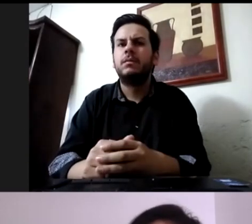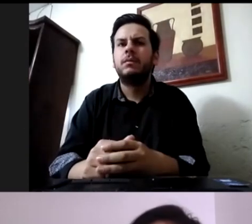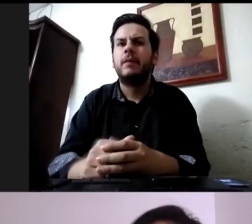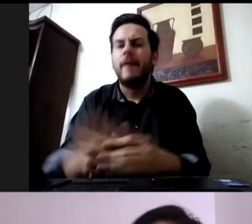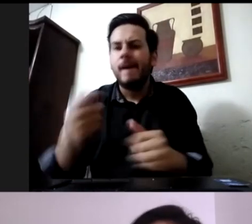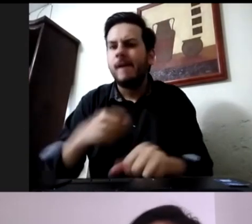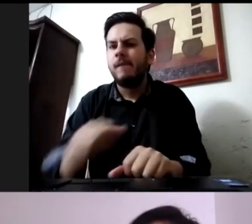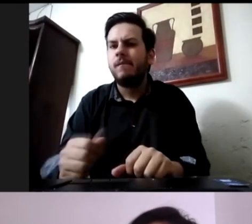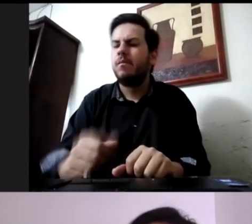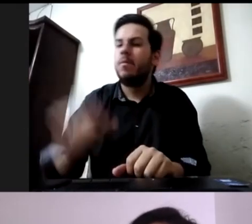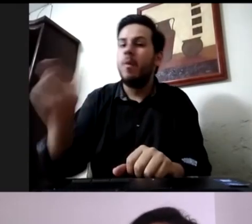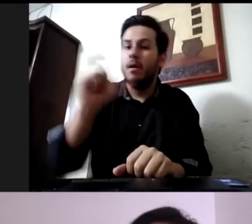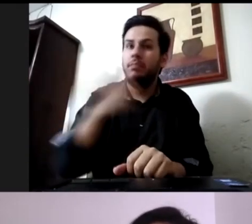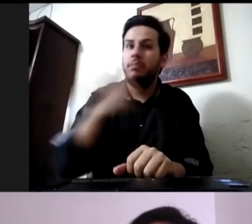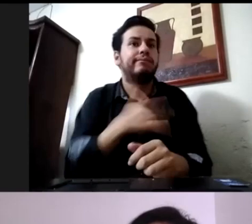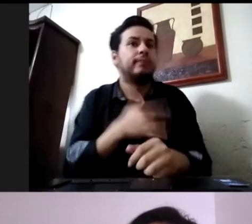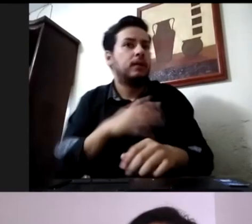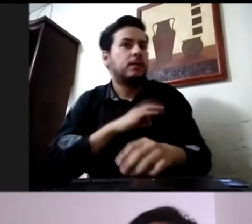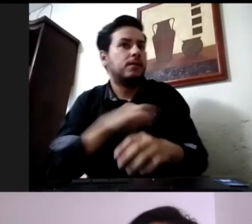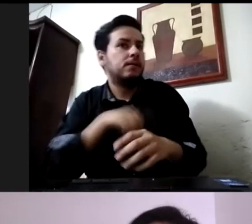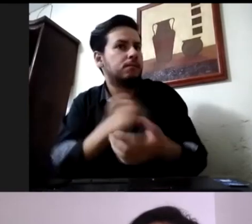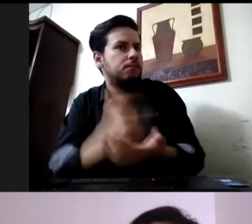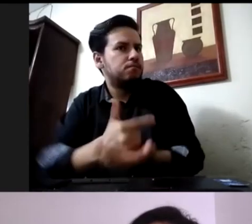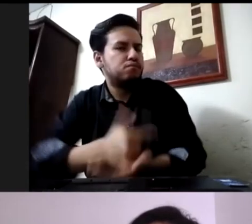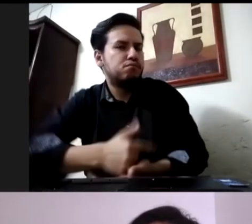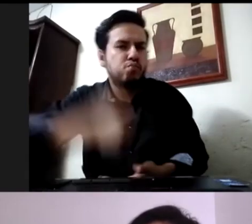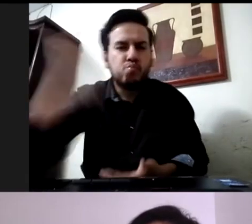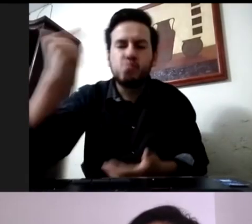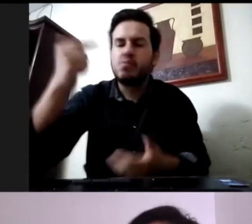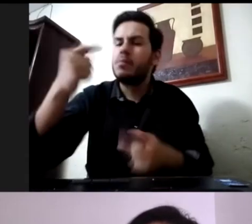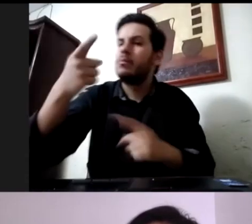este agravamiento y encauzarnos para que una vez